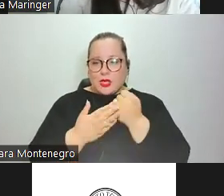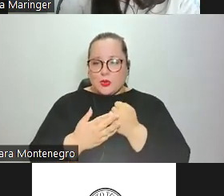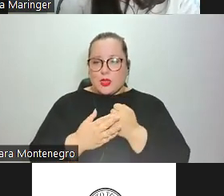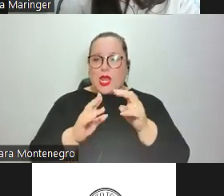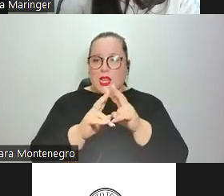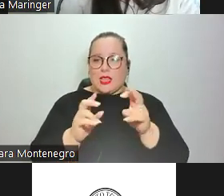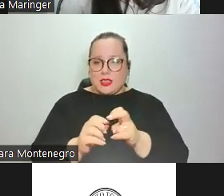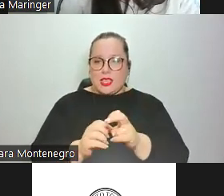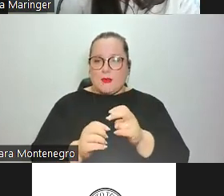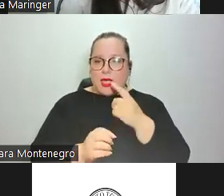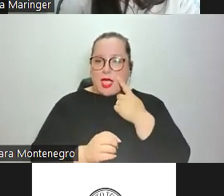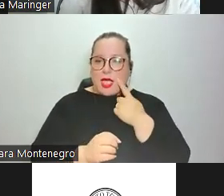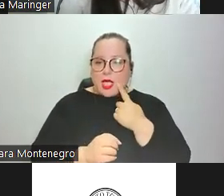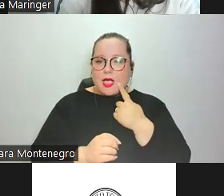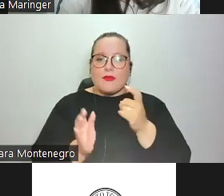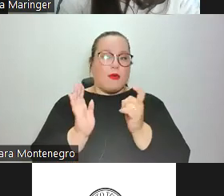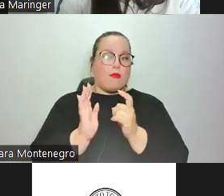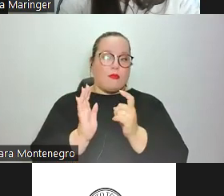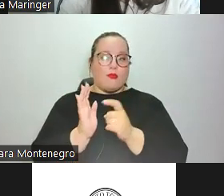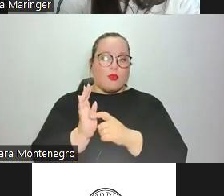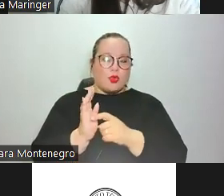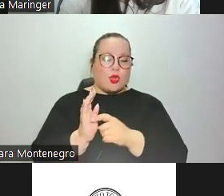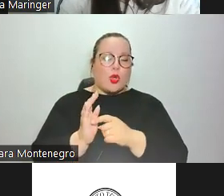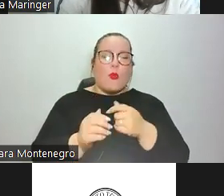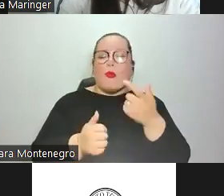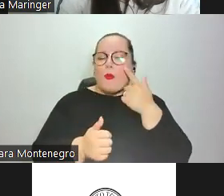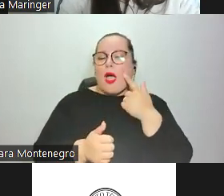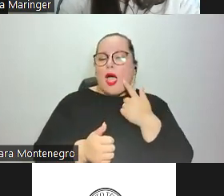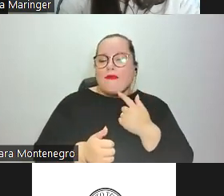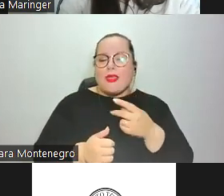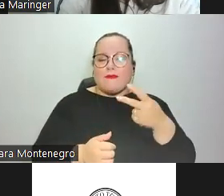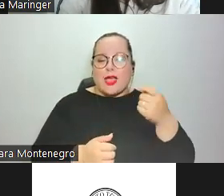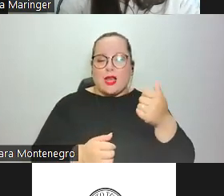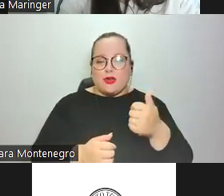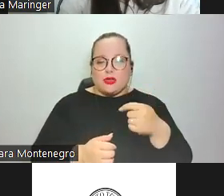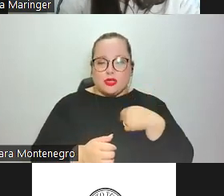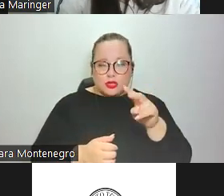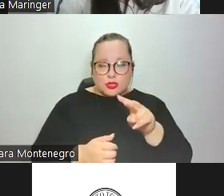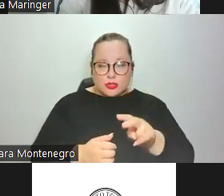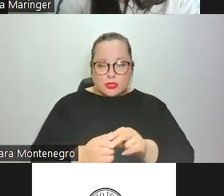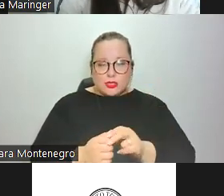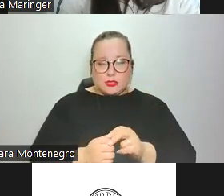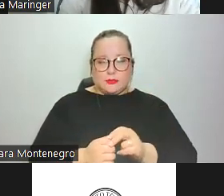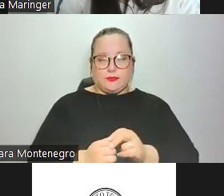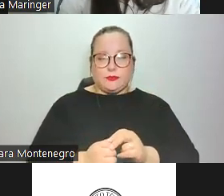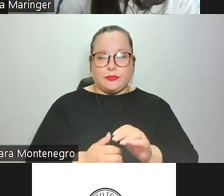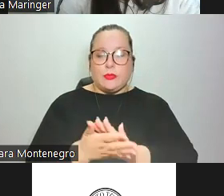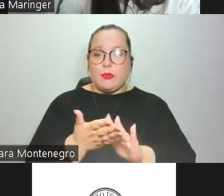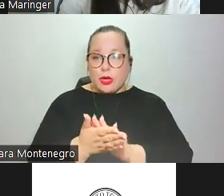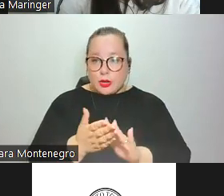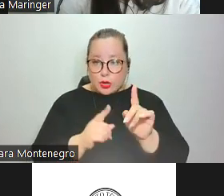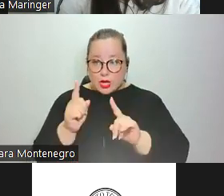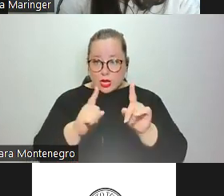se viene, que es el punto de la propuesta de valor. Mira, aquí estaba leyendo que, por ejemplo, alguien preguntaba por los test